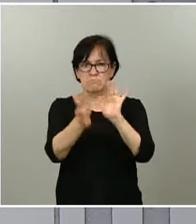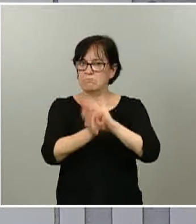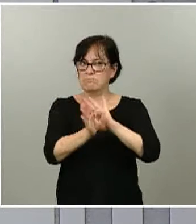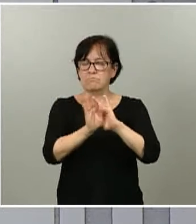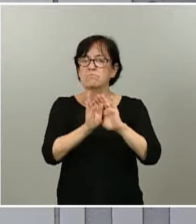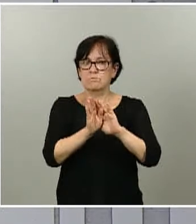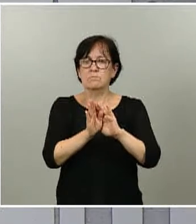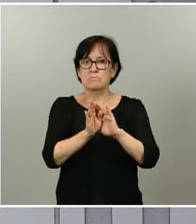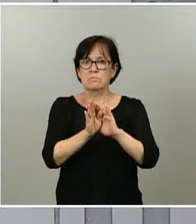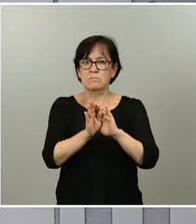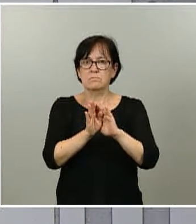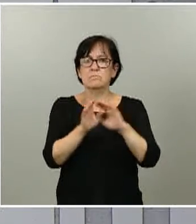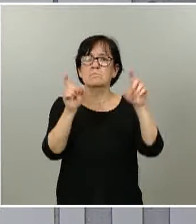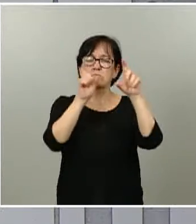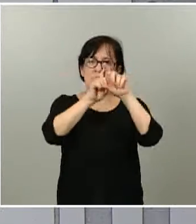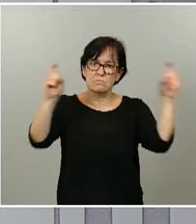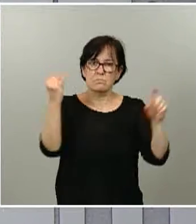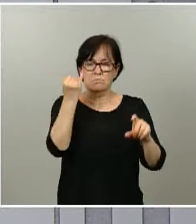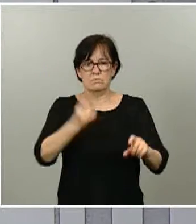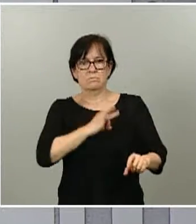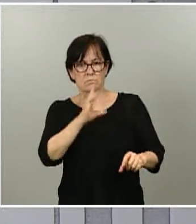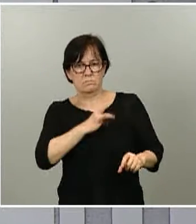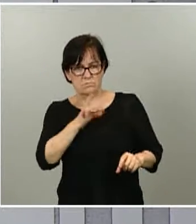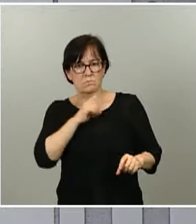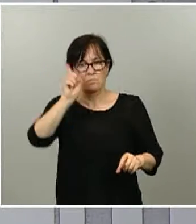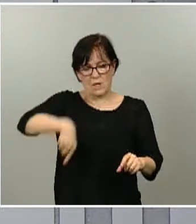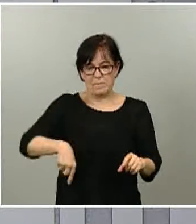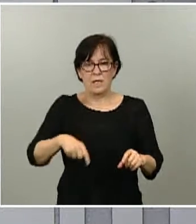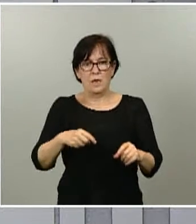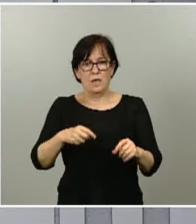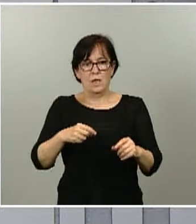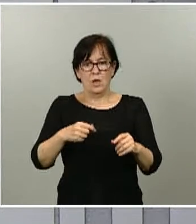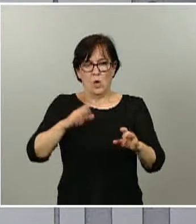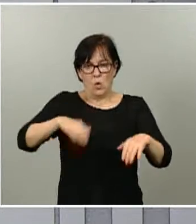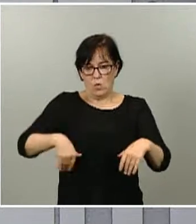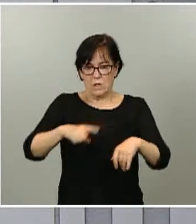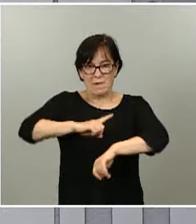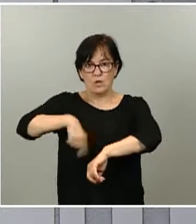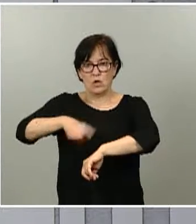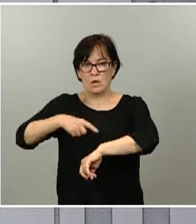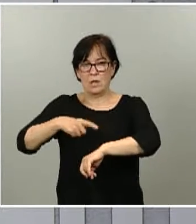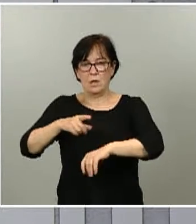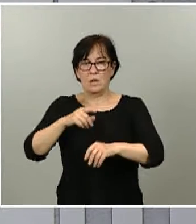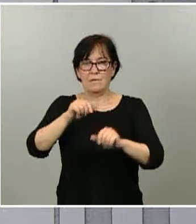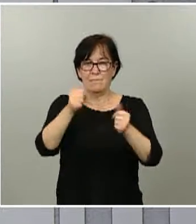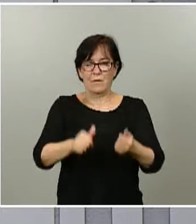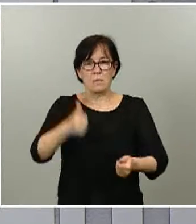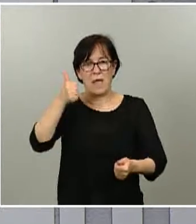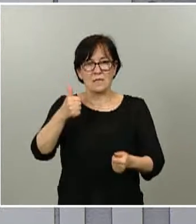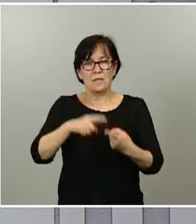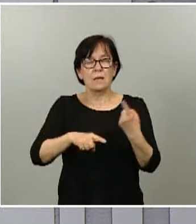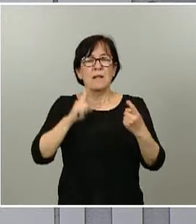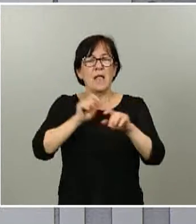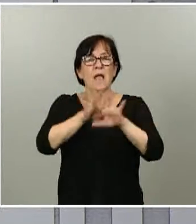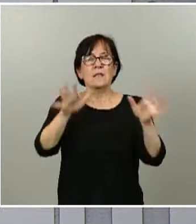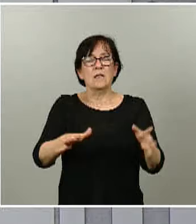de los agentes sociales, e incluso en estos últimos días o en estas últimas horas, de forma más insistente, para aclarar algunas